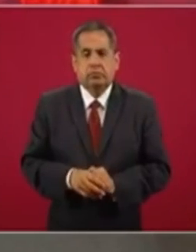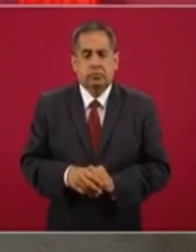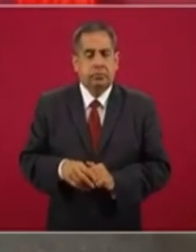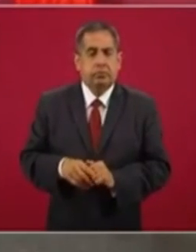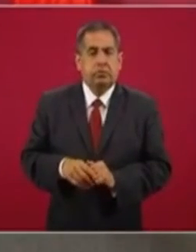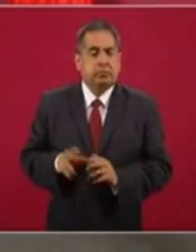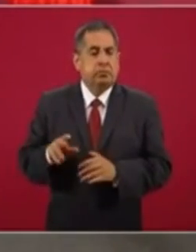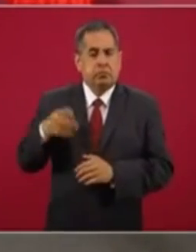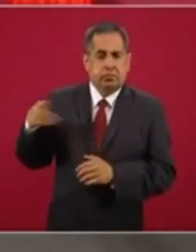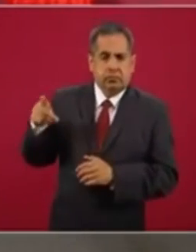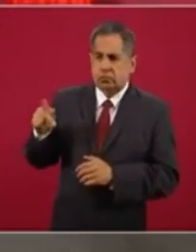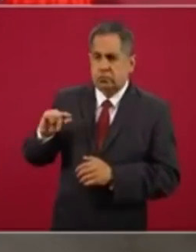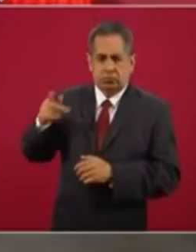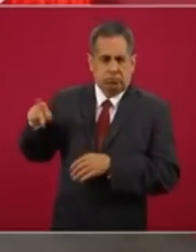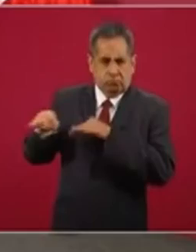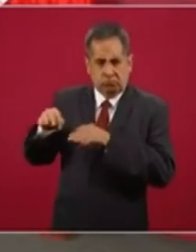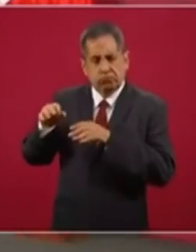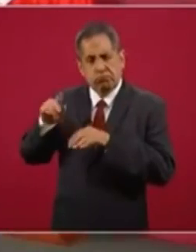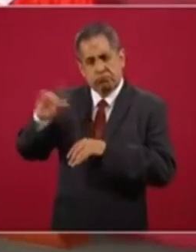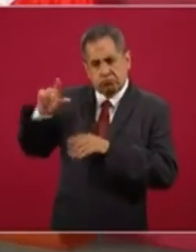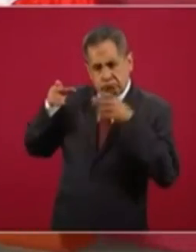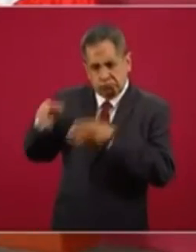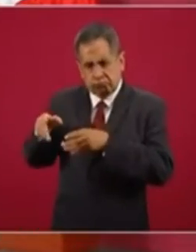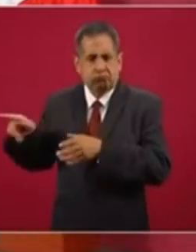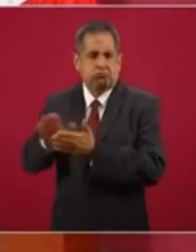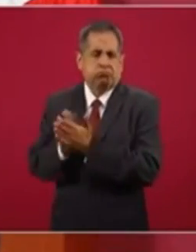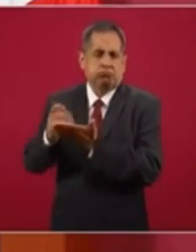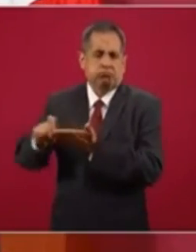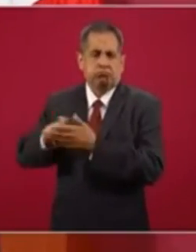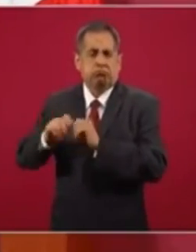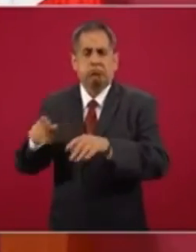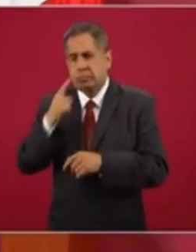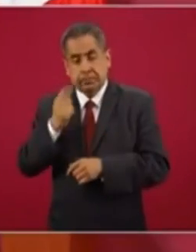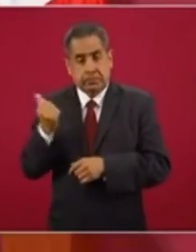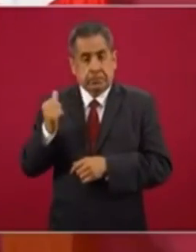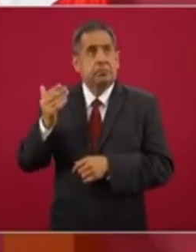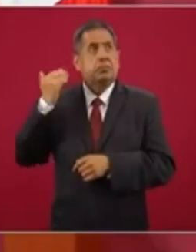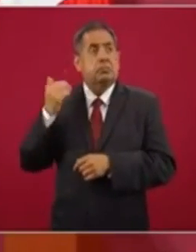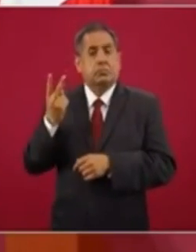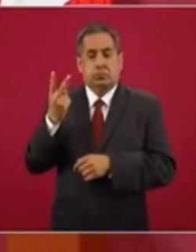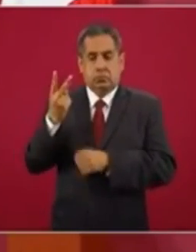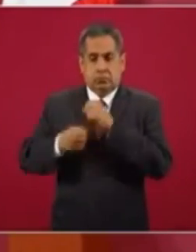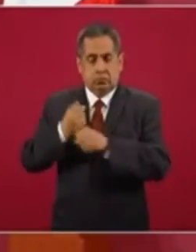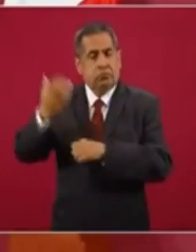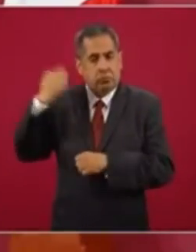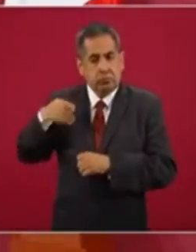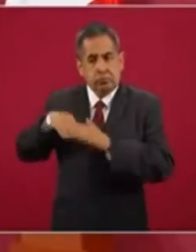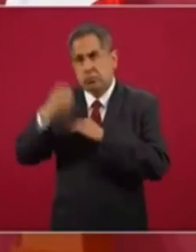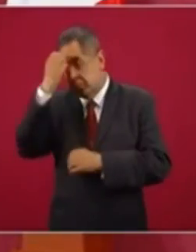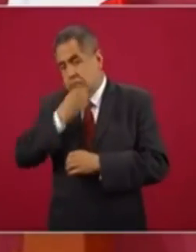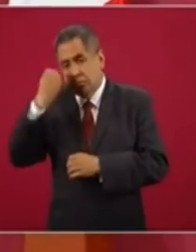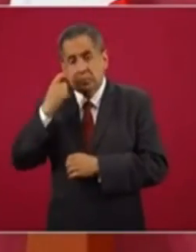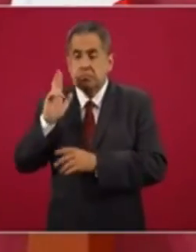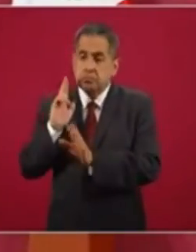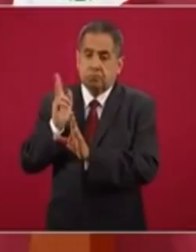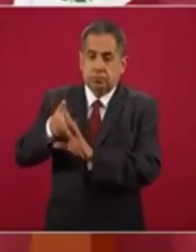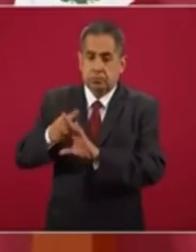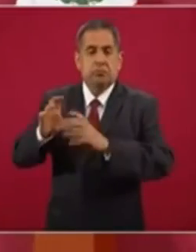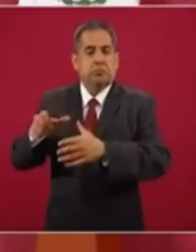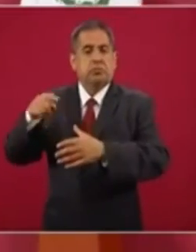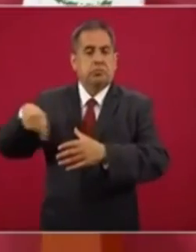de su profesión. Entonces hace como 2 años presentó examen para